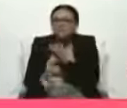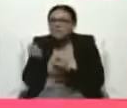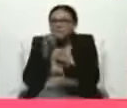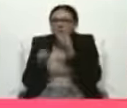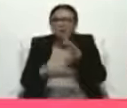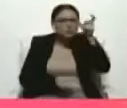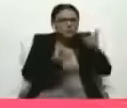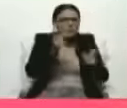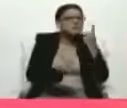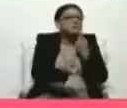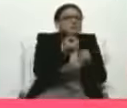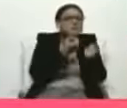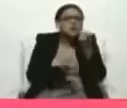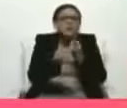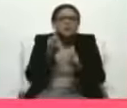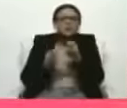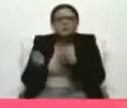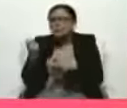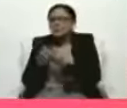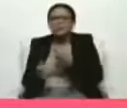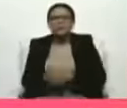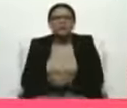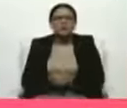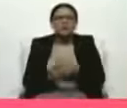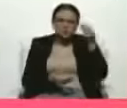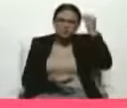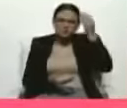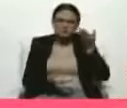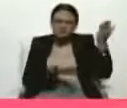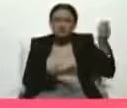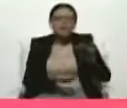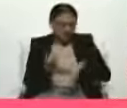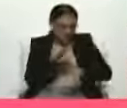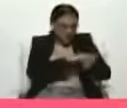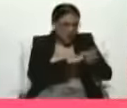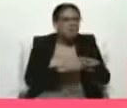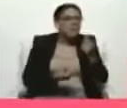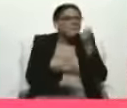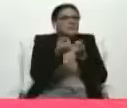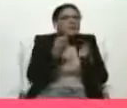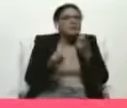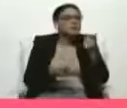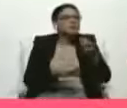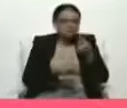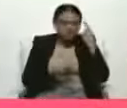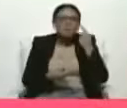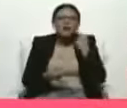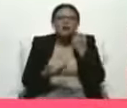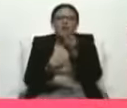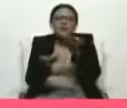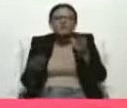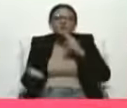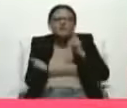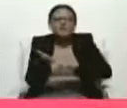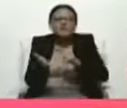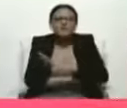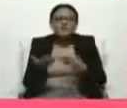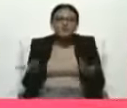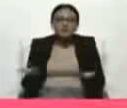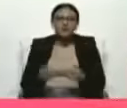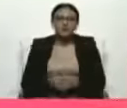de Venezuela, en cualquier municipio, parroquia, centro de votación, es así. Yo le